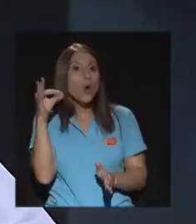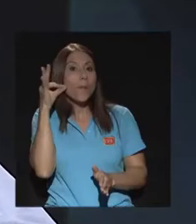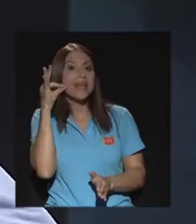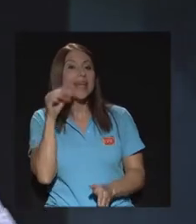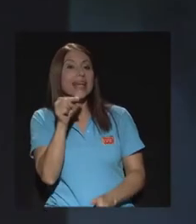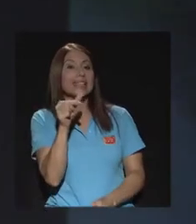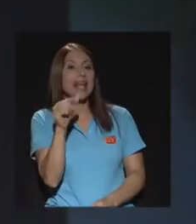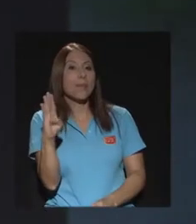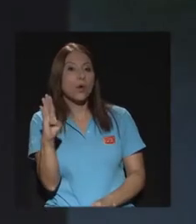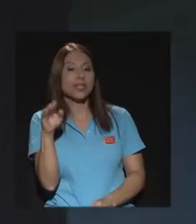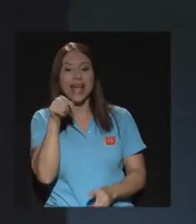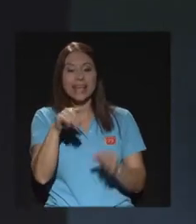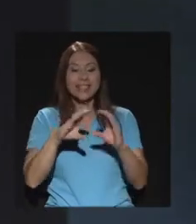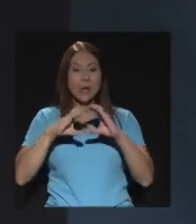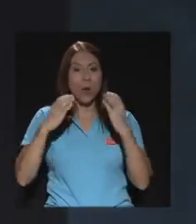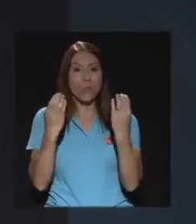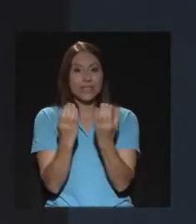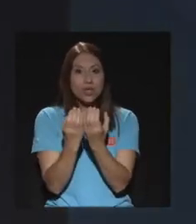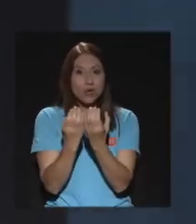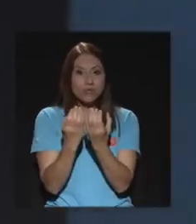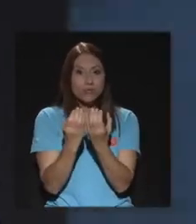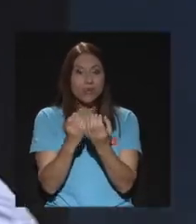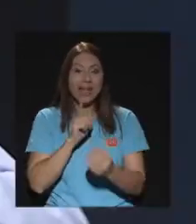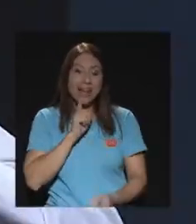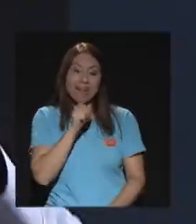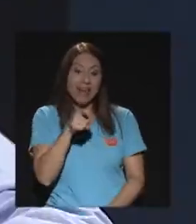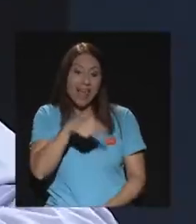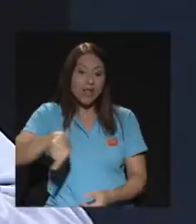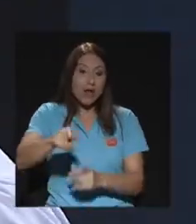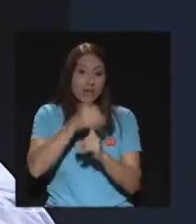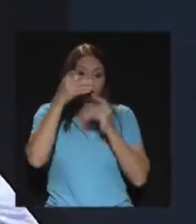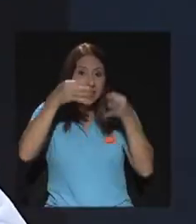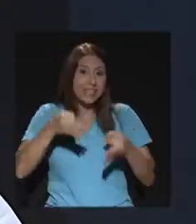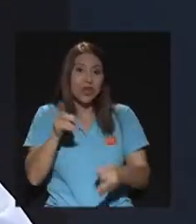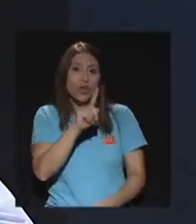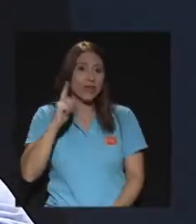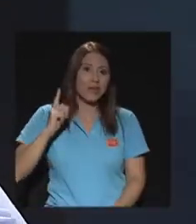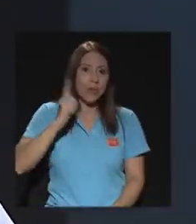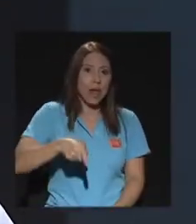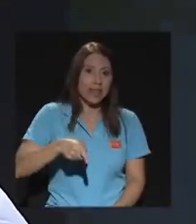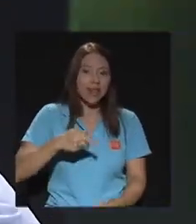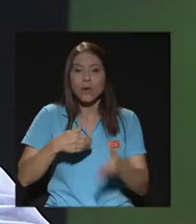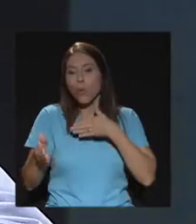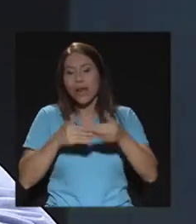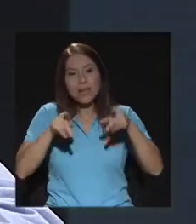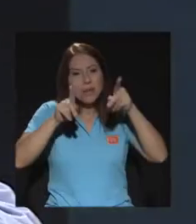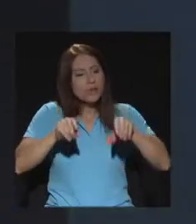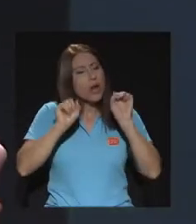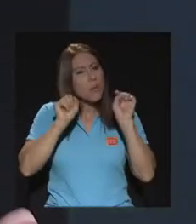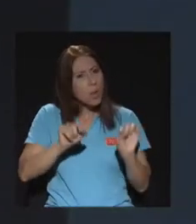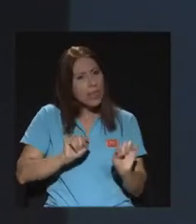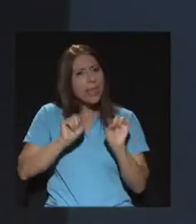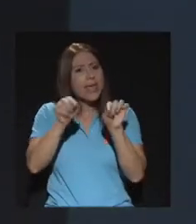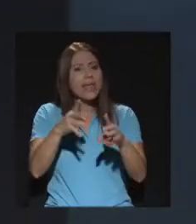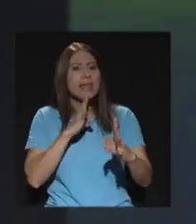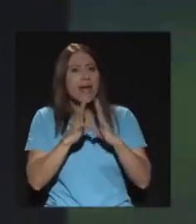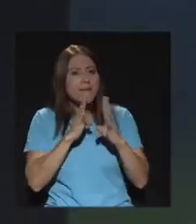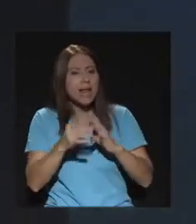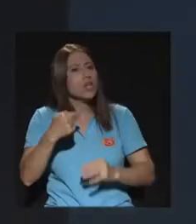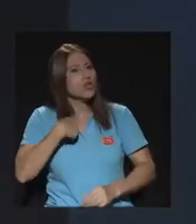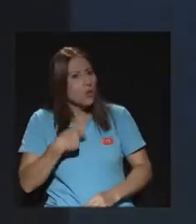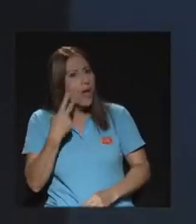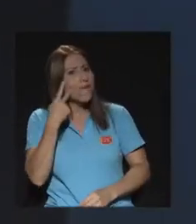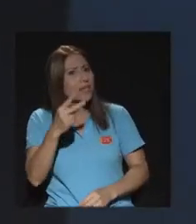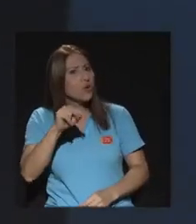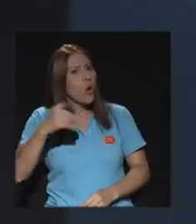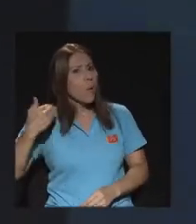Bosa, es una comisión que en la realidad no es vinculante. Y cualquiera puede ir allá y hablar. Y yo he visto a su compañero Sebastián